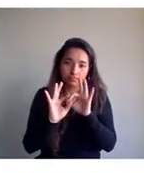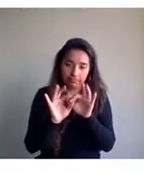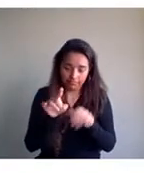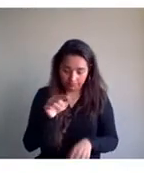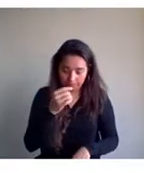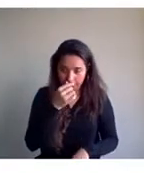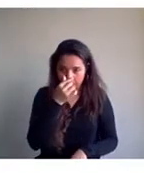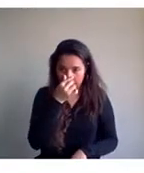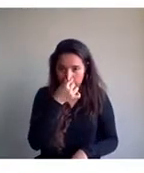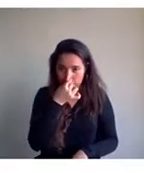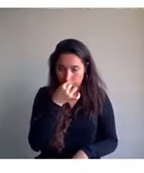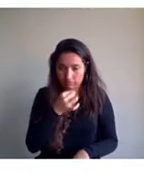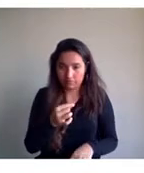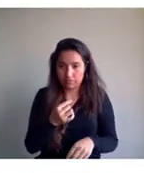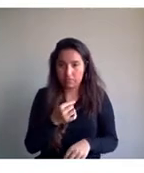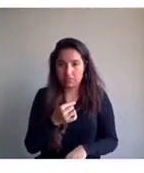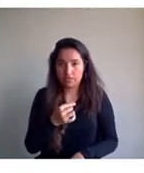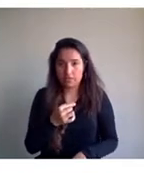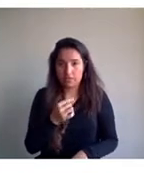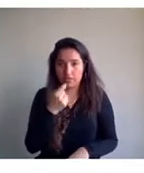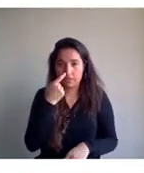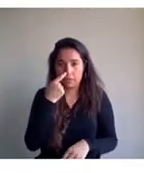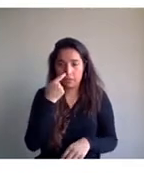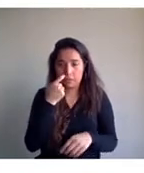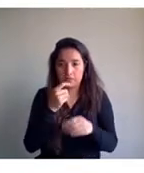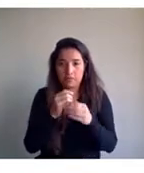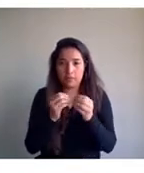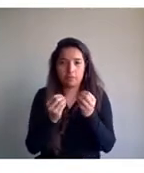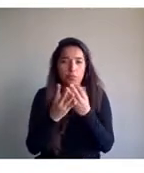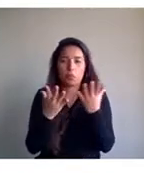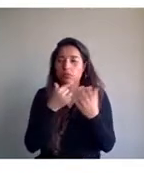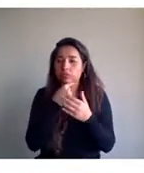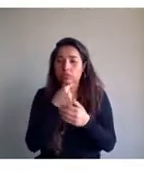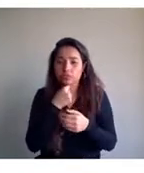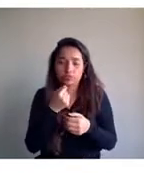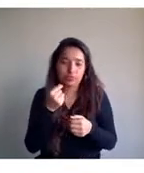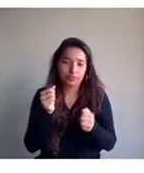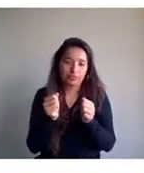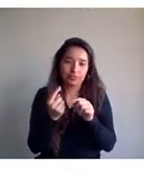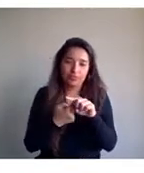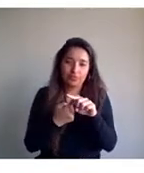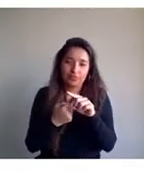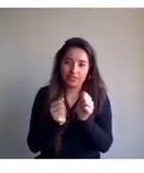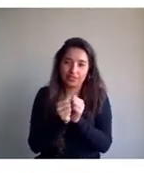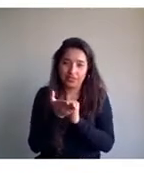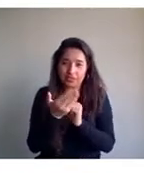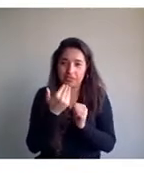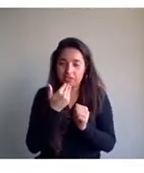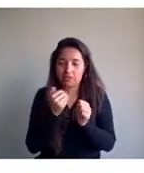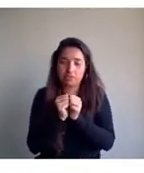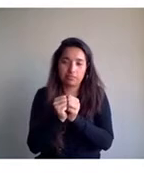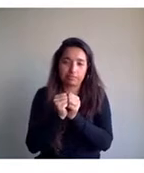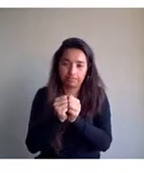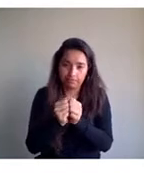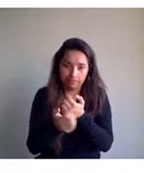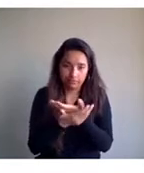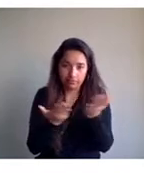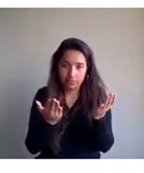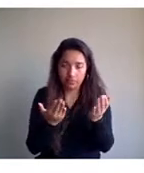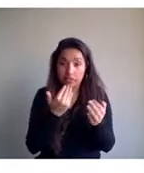con mucho gusto apreciado la velocidad quedó absolutamente disponible para seguir adelante solo puedo voltear las puertas internacionales